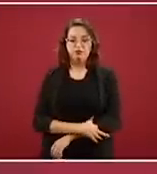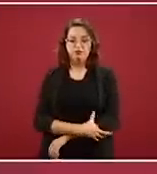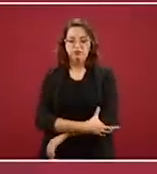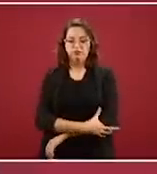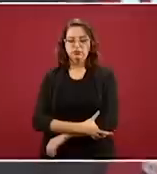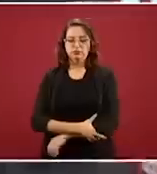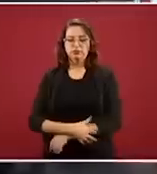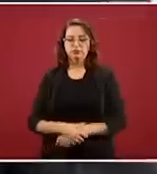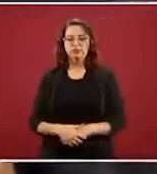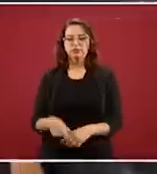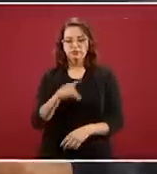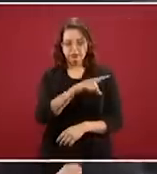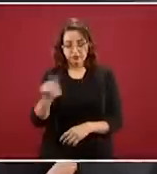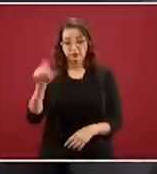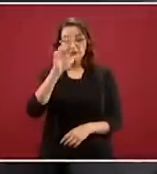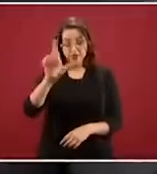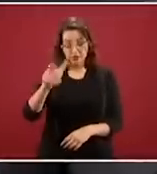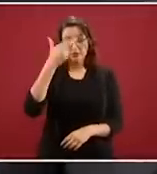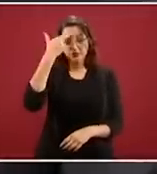¿se acuerdan